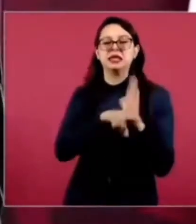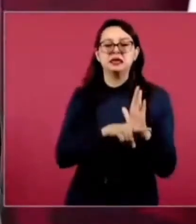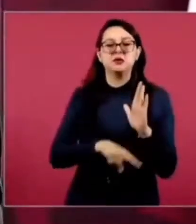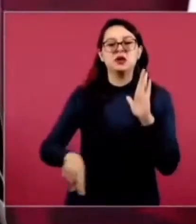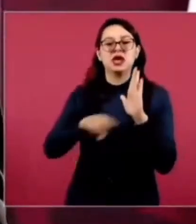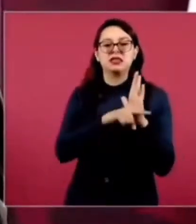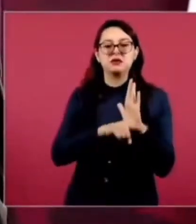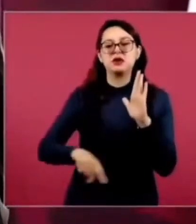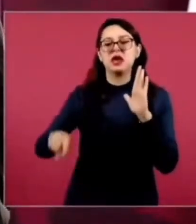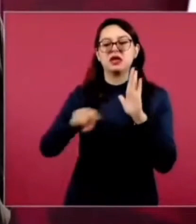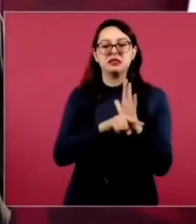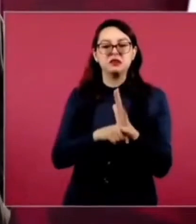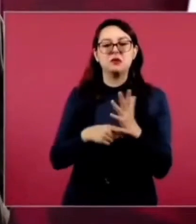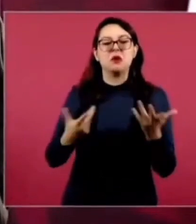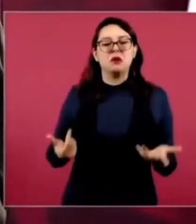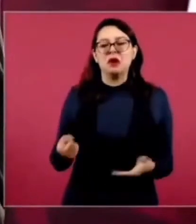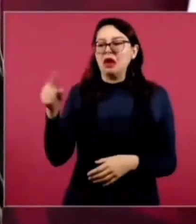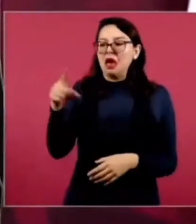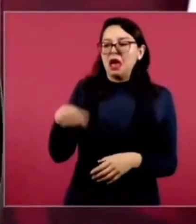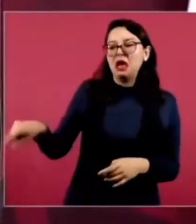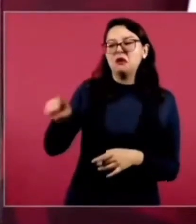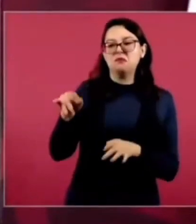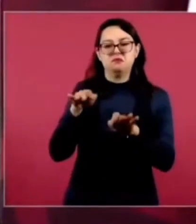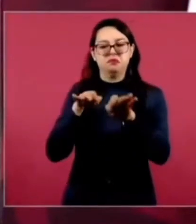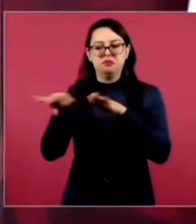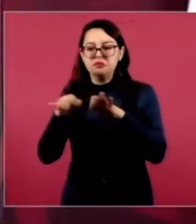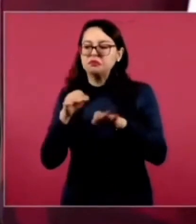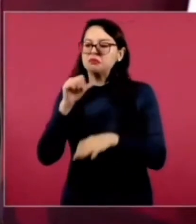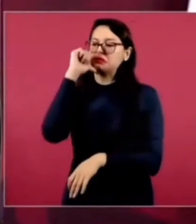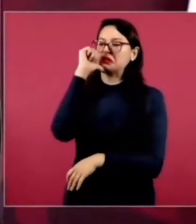eran malos trabajadores,